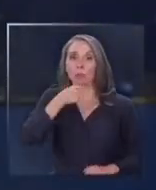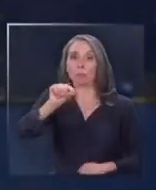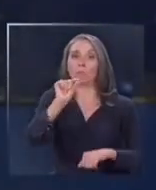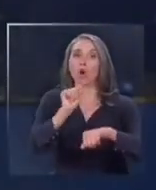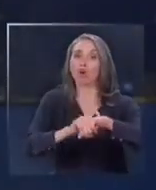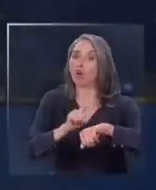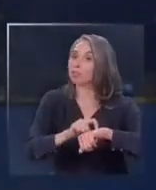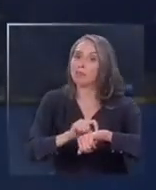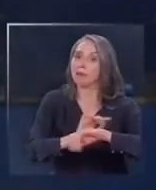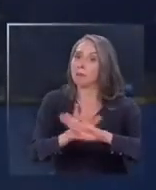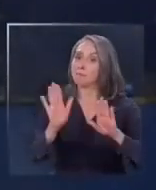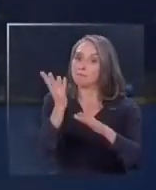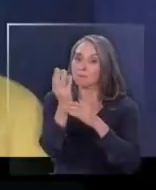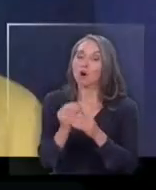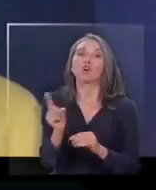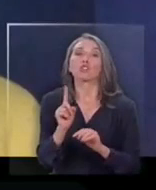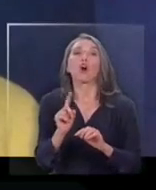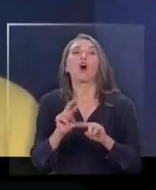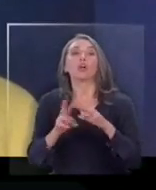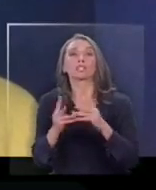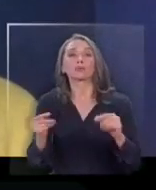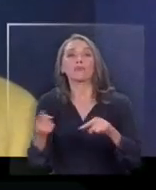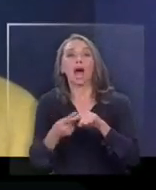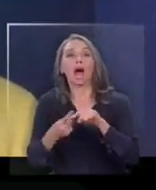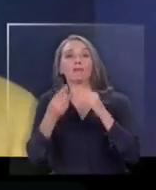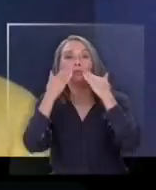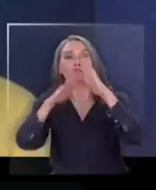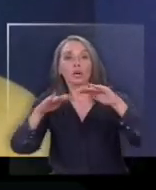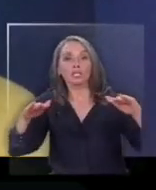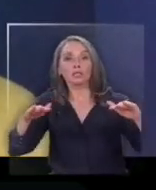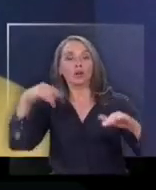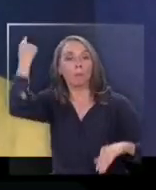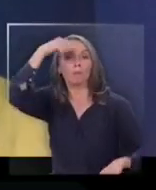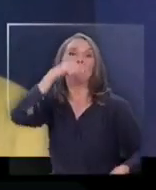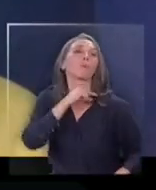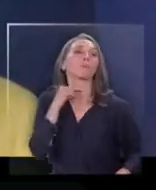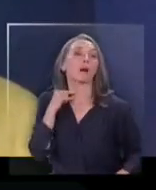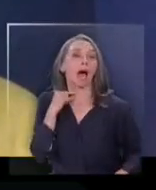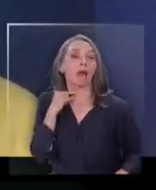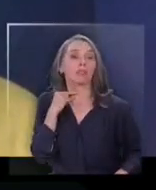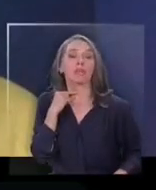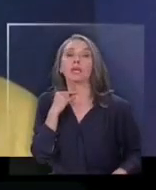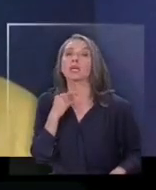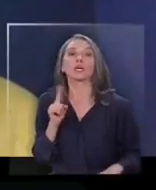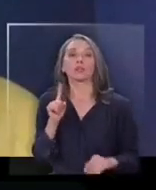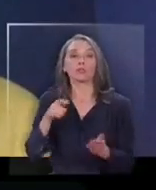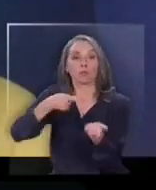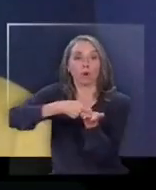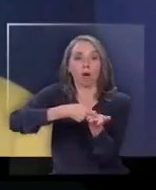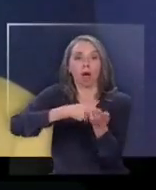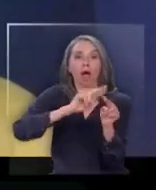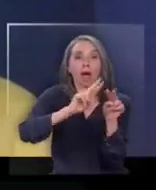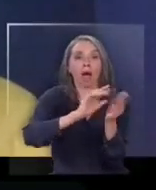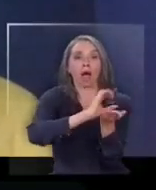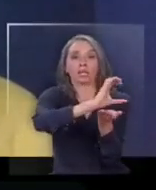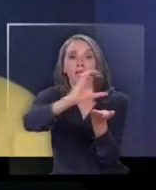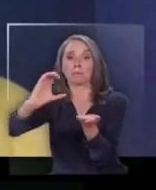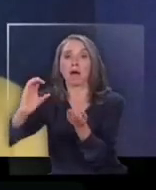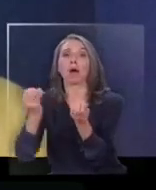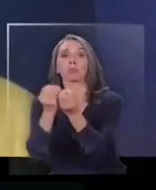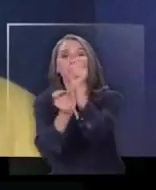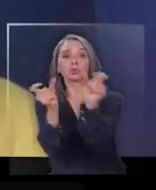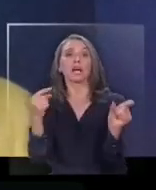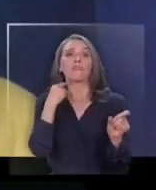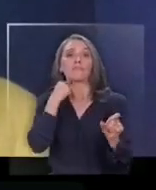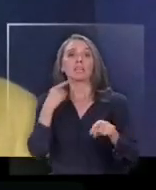No ha resuelto el abuso de menores por clérigos, no ha reparado a tantas